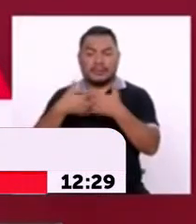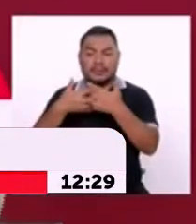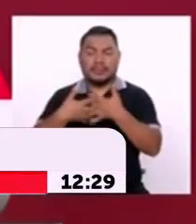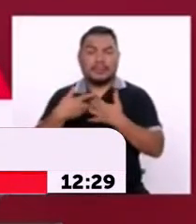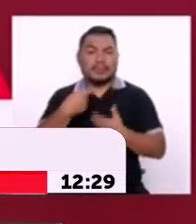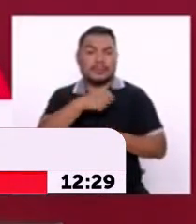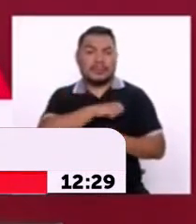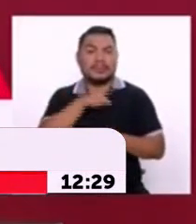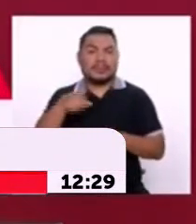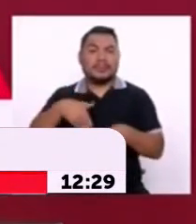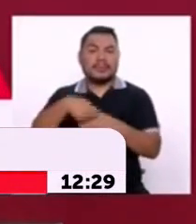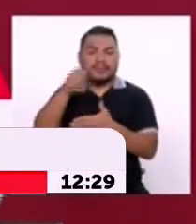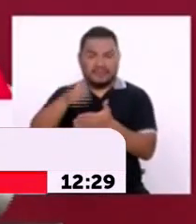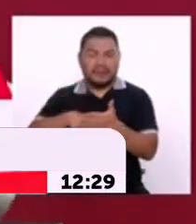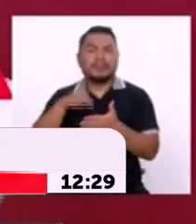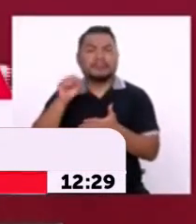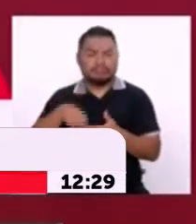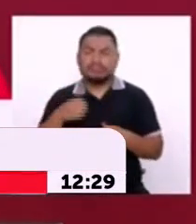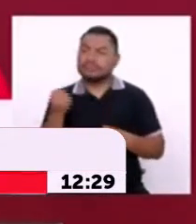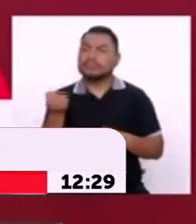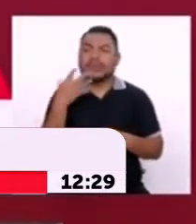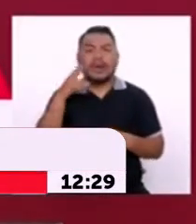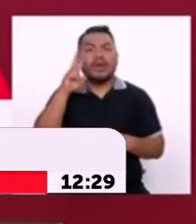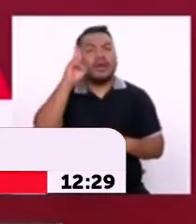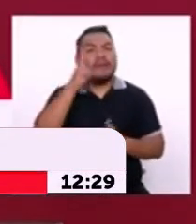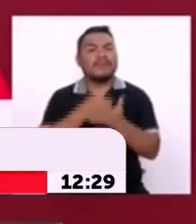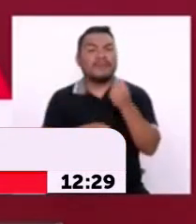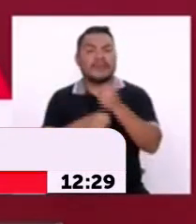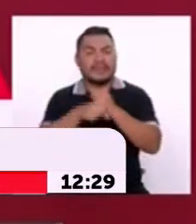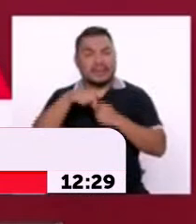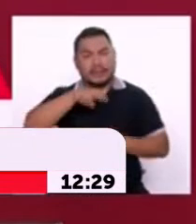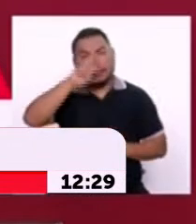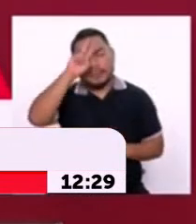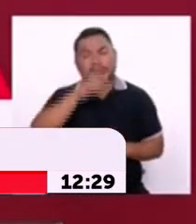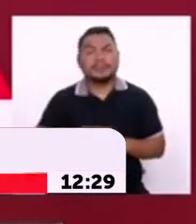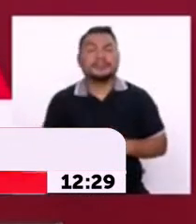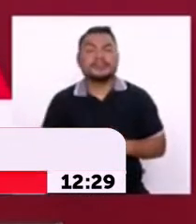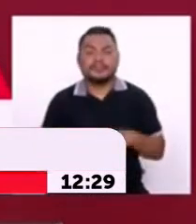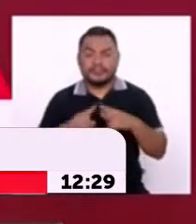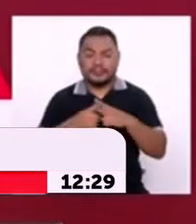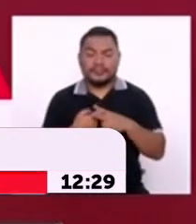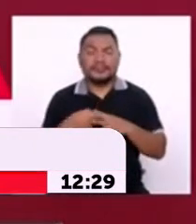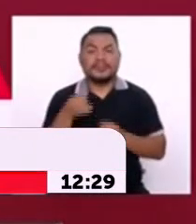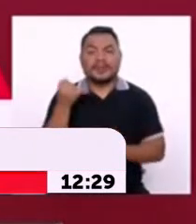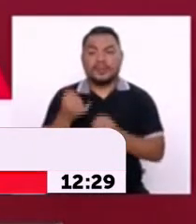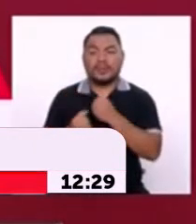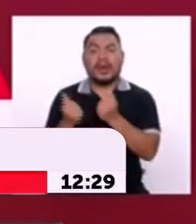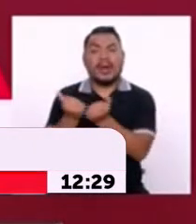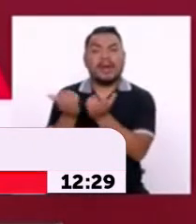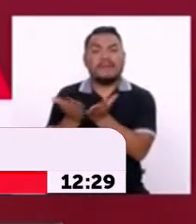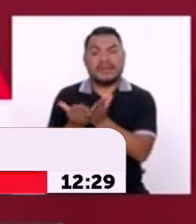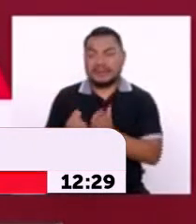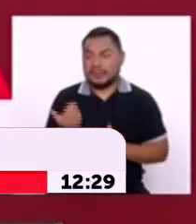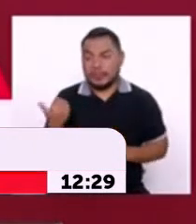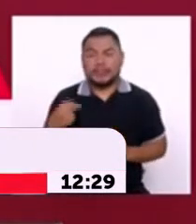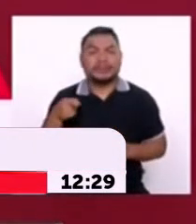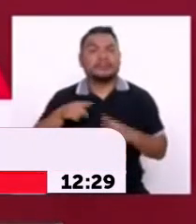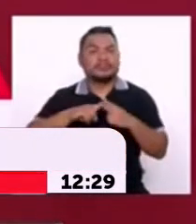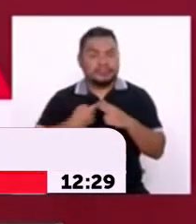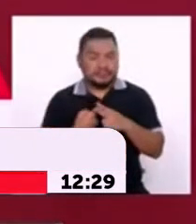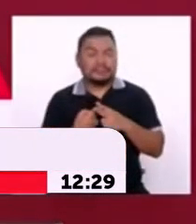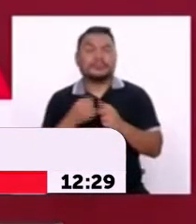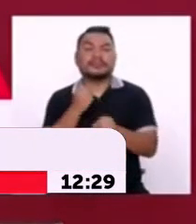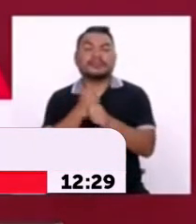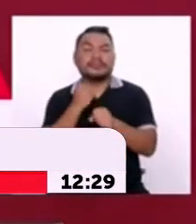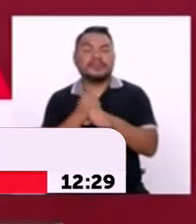empresas españolas renovaron su confianza en el Perú. A inicios de abril último, dimos